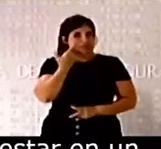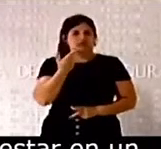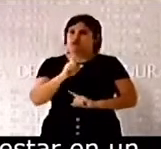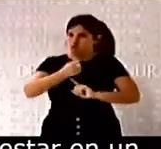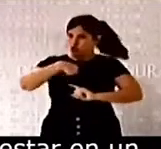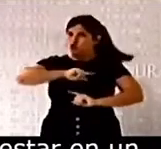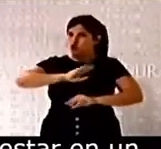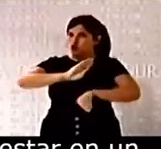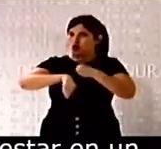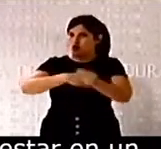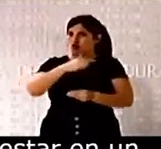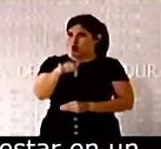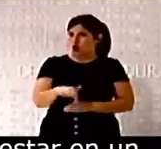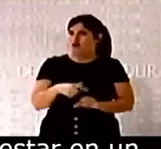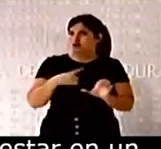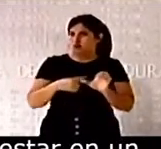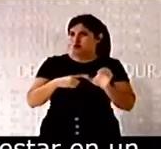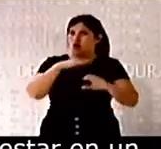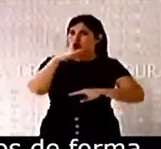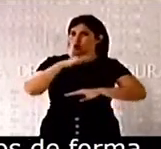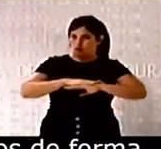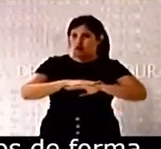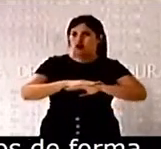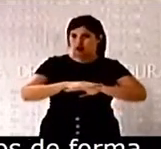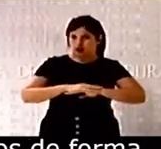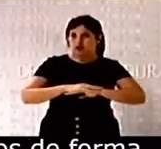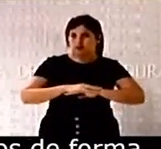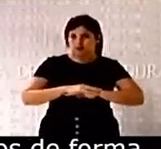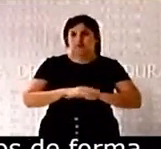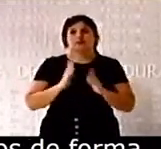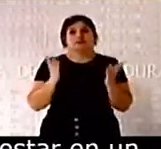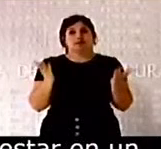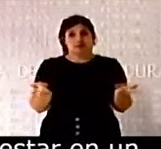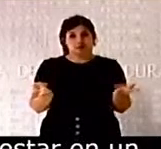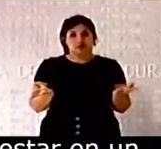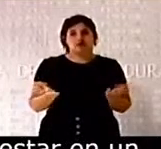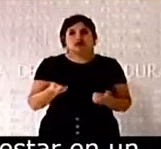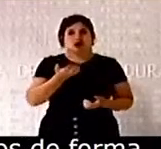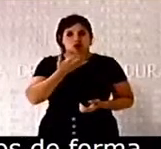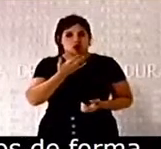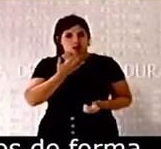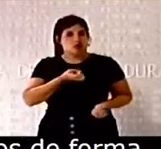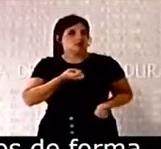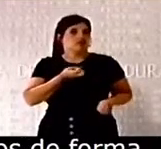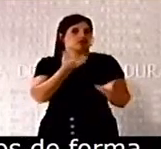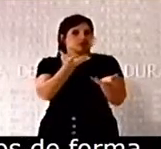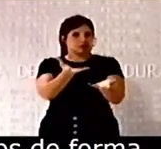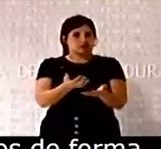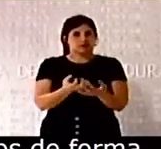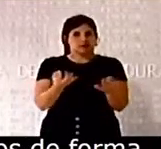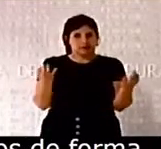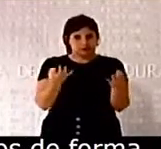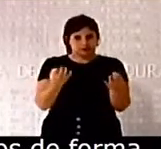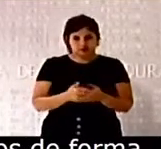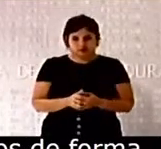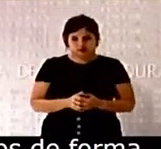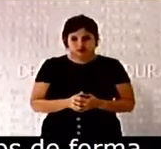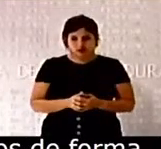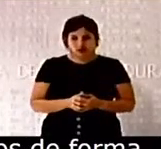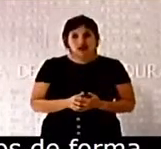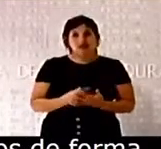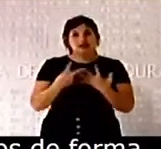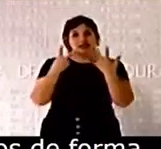en la Comunidad Autónoma de Extremadura, ¿no? De hecho, si les digo que en los últimos 7